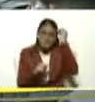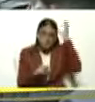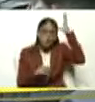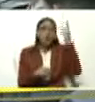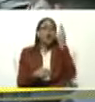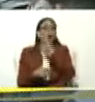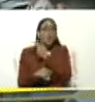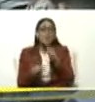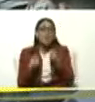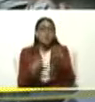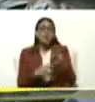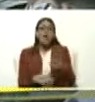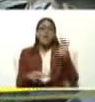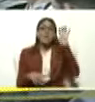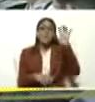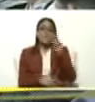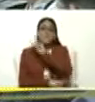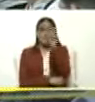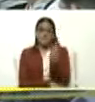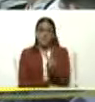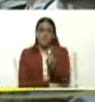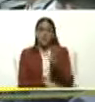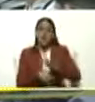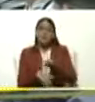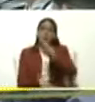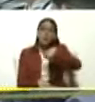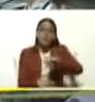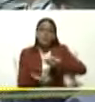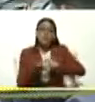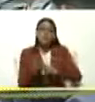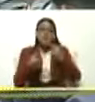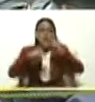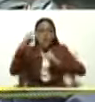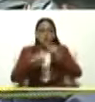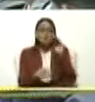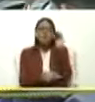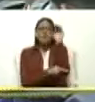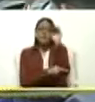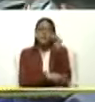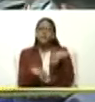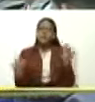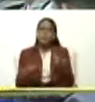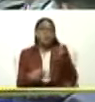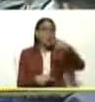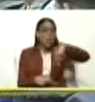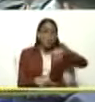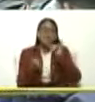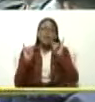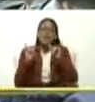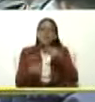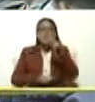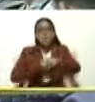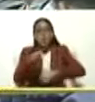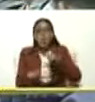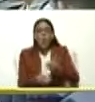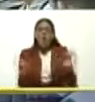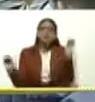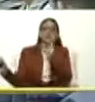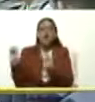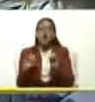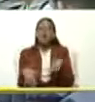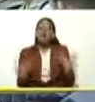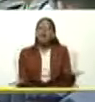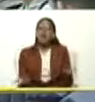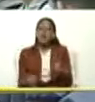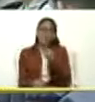con su país. Porque ustedes son los que construirán el futuro. O lo hacen ustedes, o no lo hace